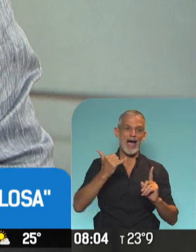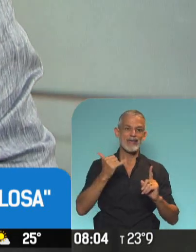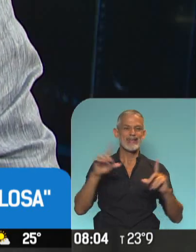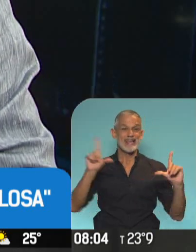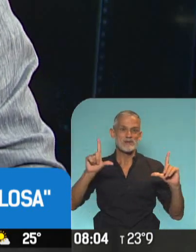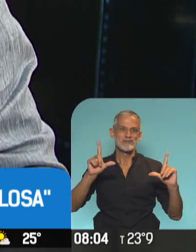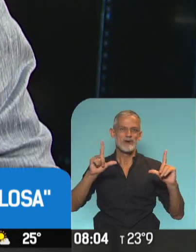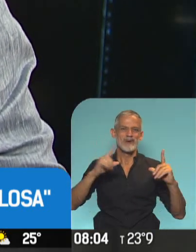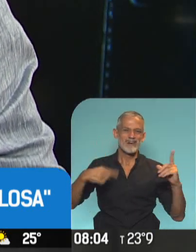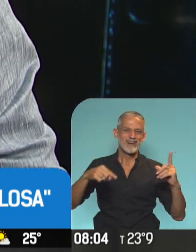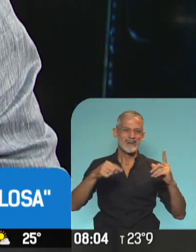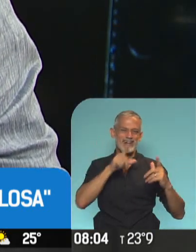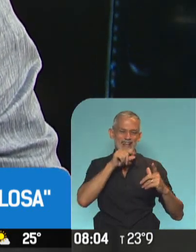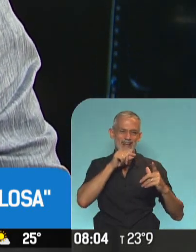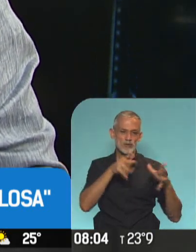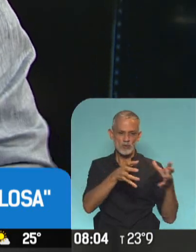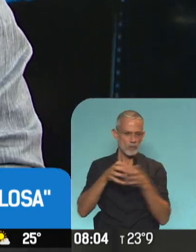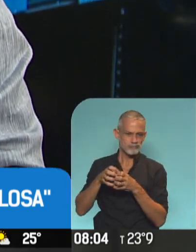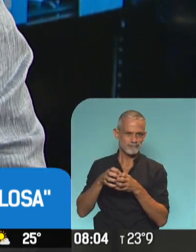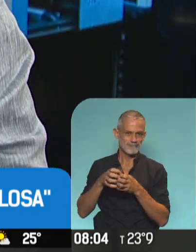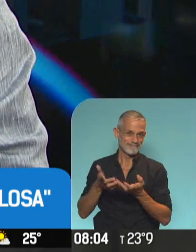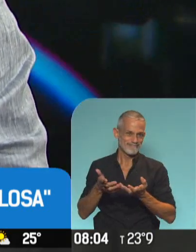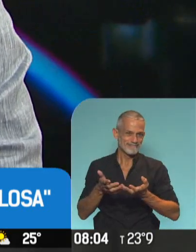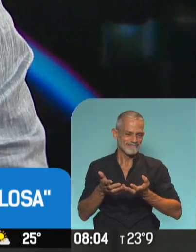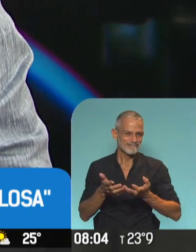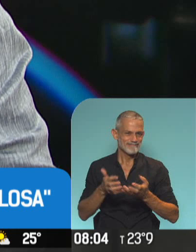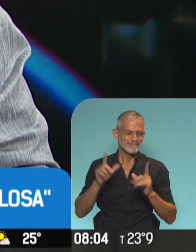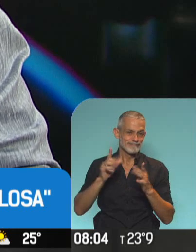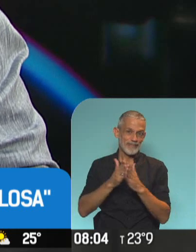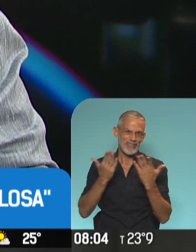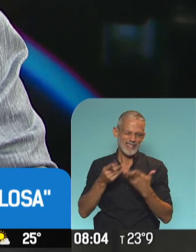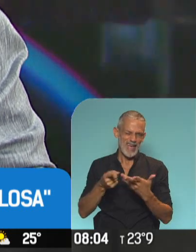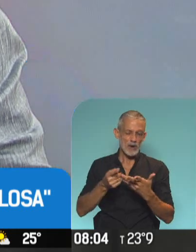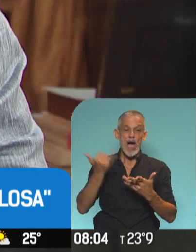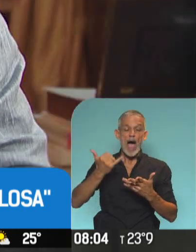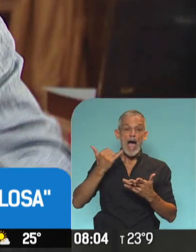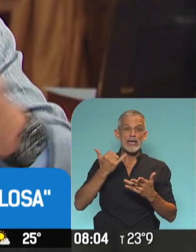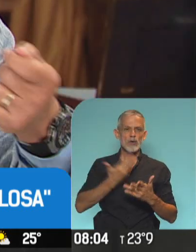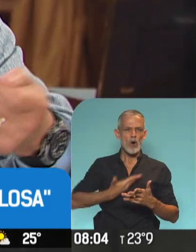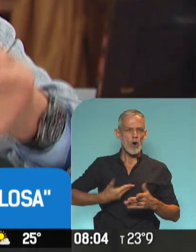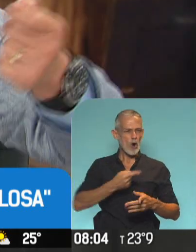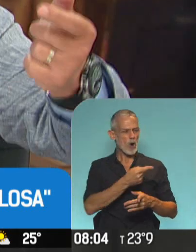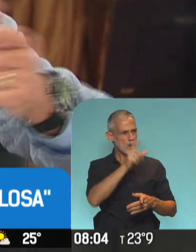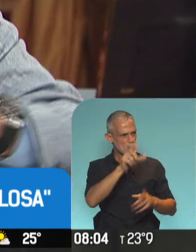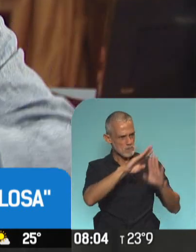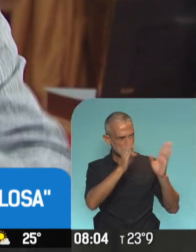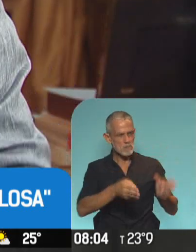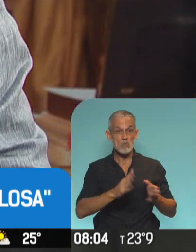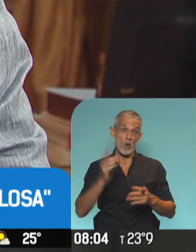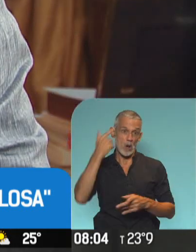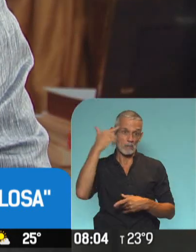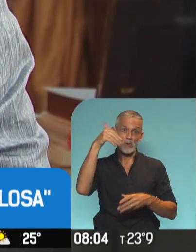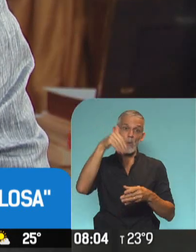medios, o los medios concentrados. Y en verdad lo que ocurre es que hay una institucionalidad en la cual nosotros creemos que cuando votamos se